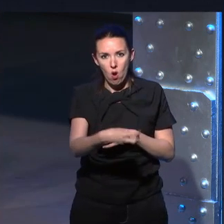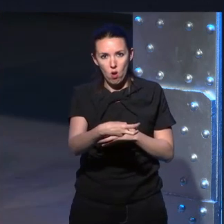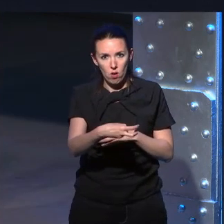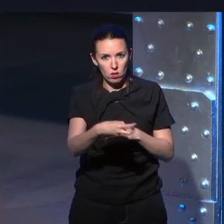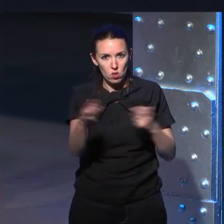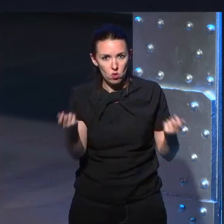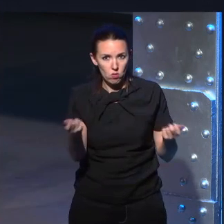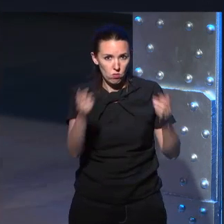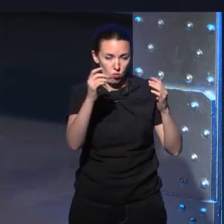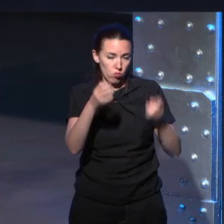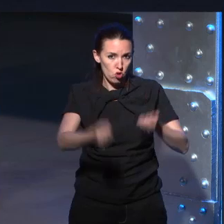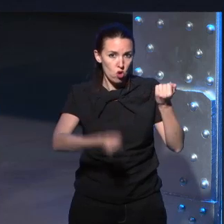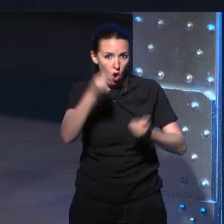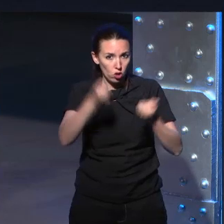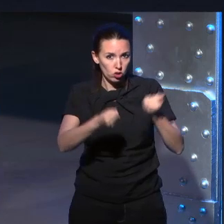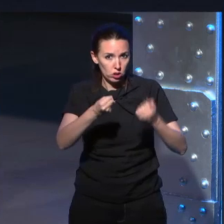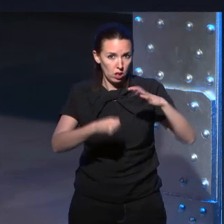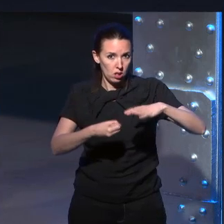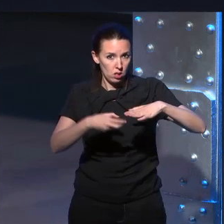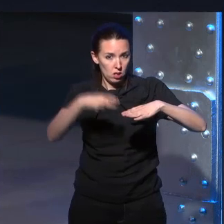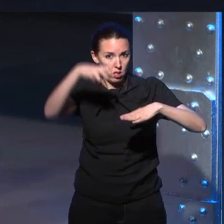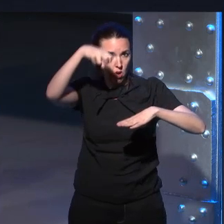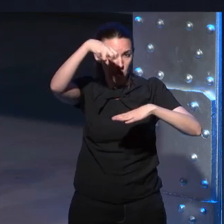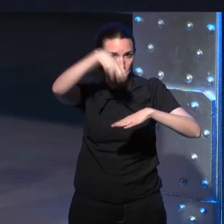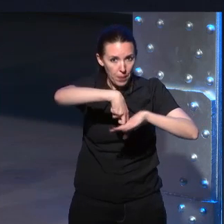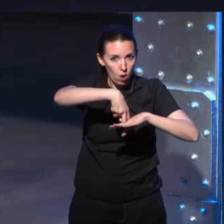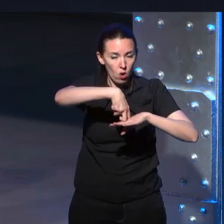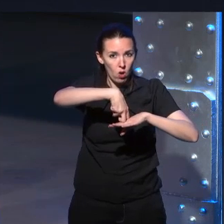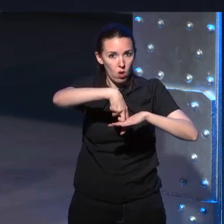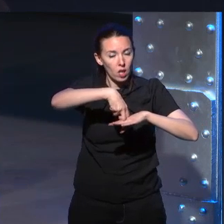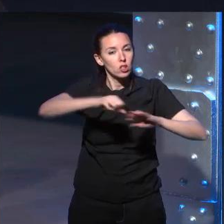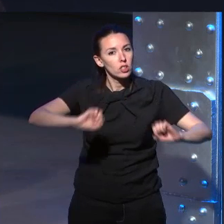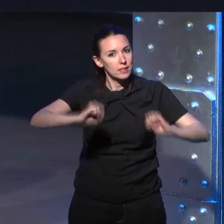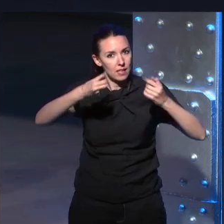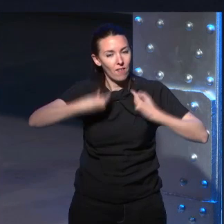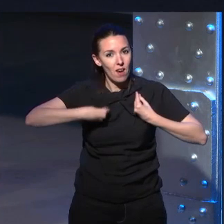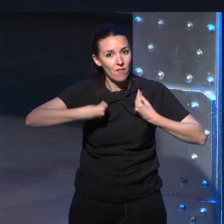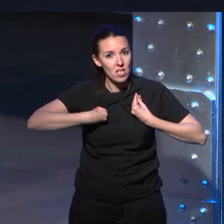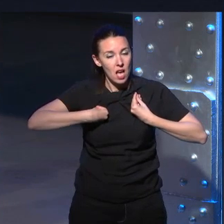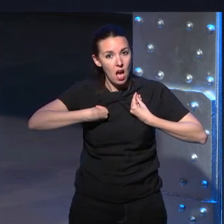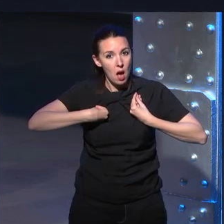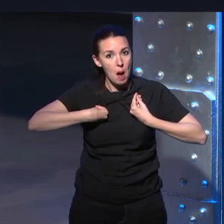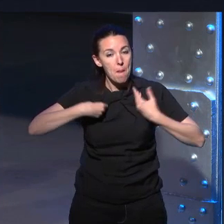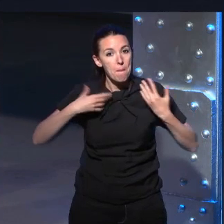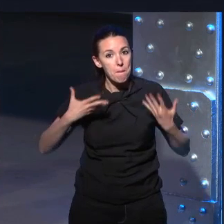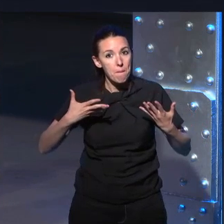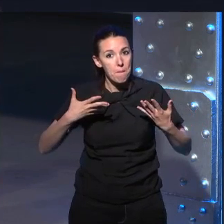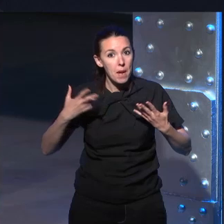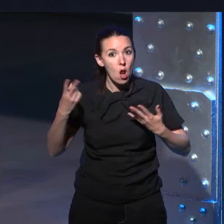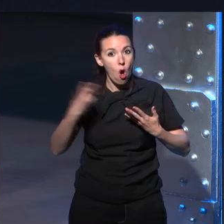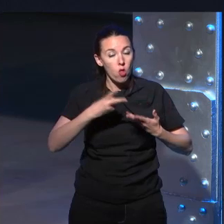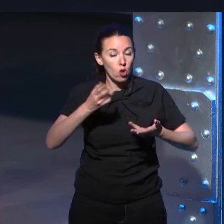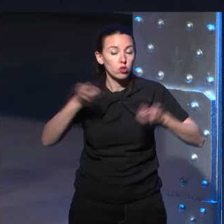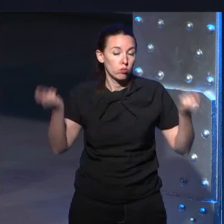carro, un Dodge Dart, de rodillas. Eso le salva la vida, pero los dos muslos salen por